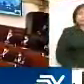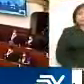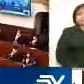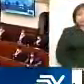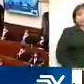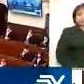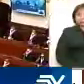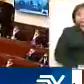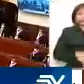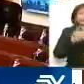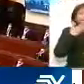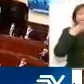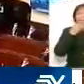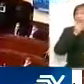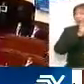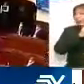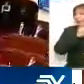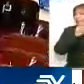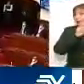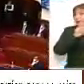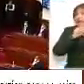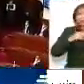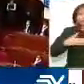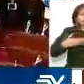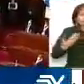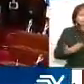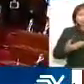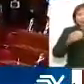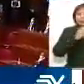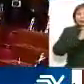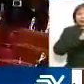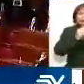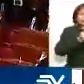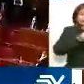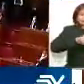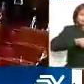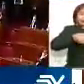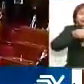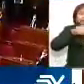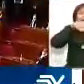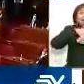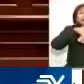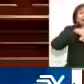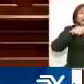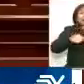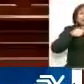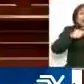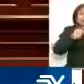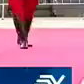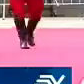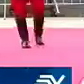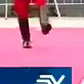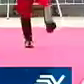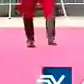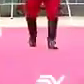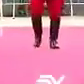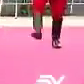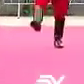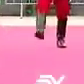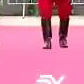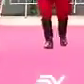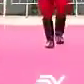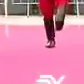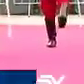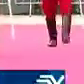2021. Nadie puede cambiar la fecha convocada de las elecciones del 11 de abril del año 2021. De